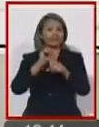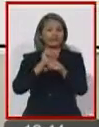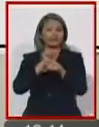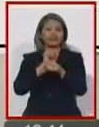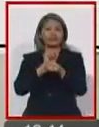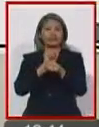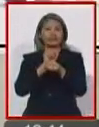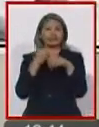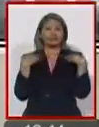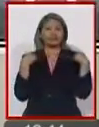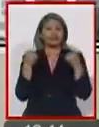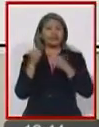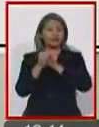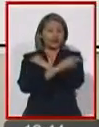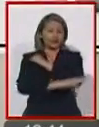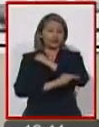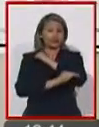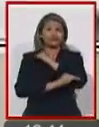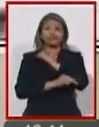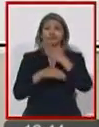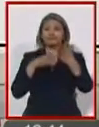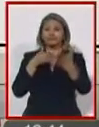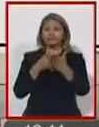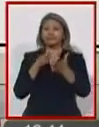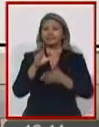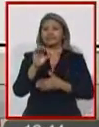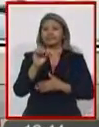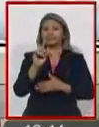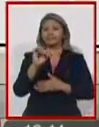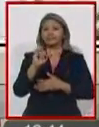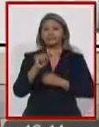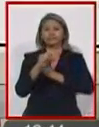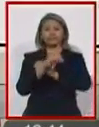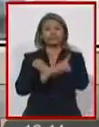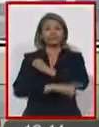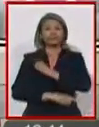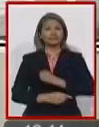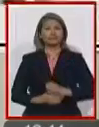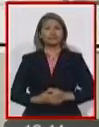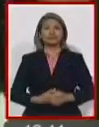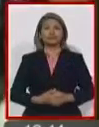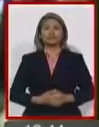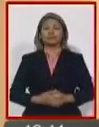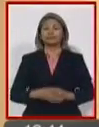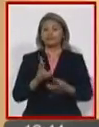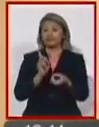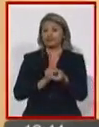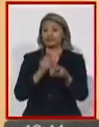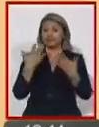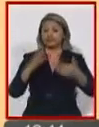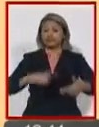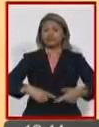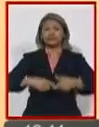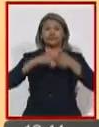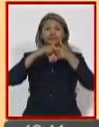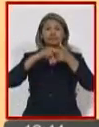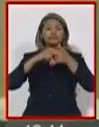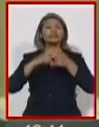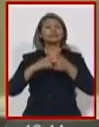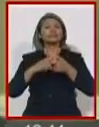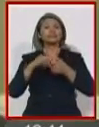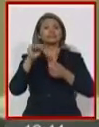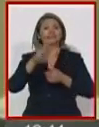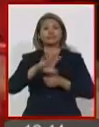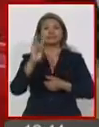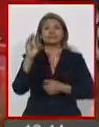los trabajadores en salud a nivel nacional en contra del nuevo Código del Sistema Penal. Si bien los médicos ya levantaron el paro indefinido